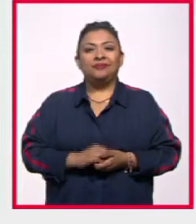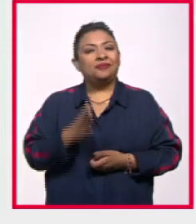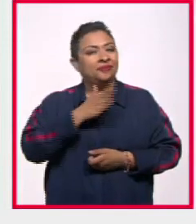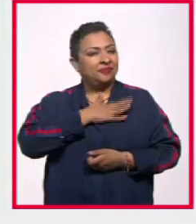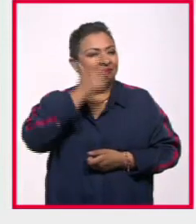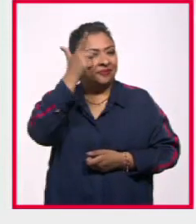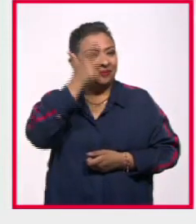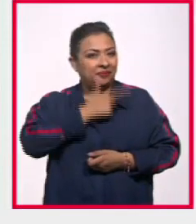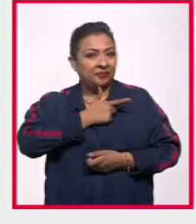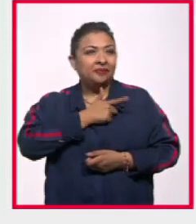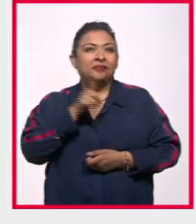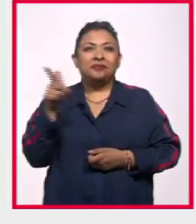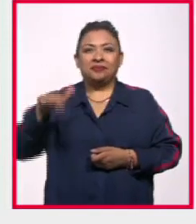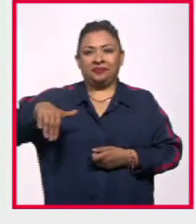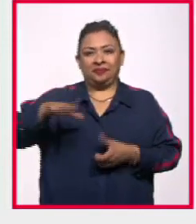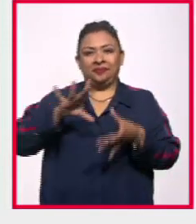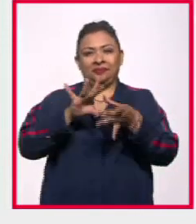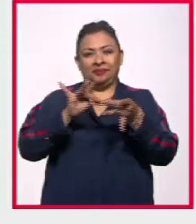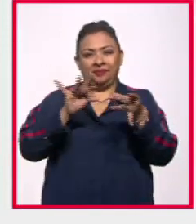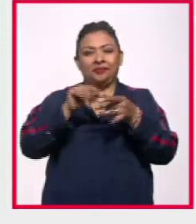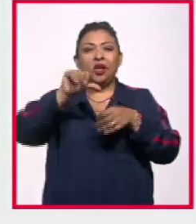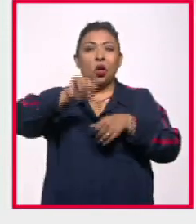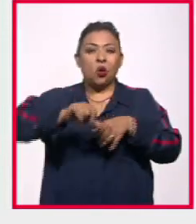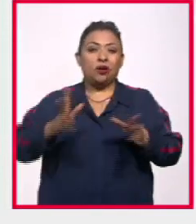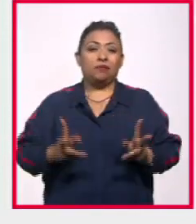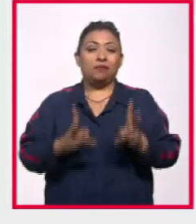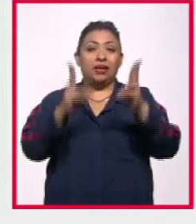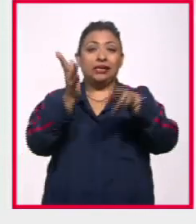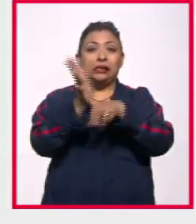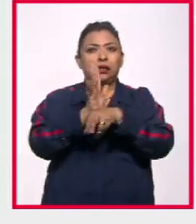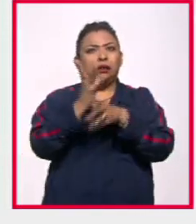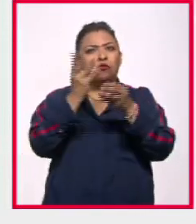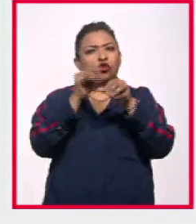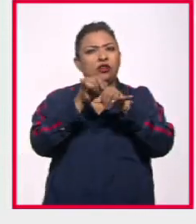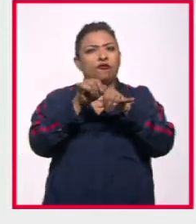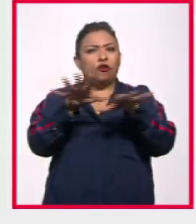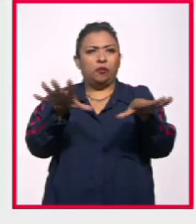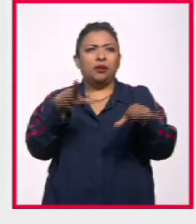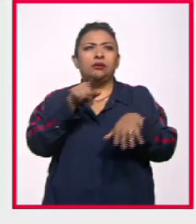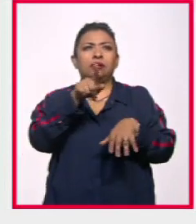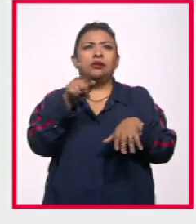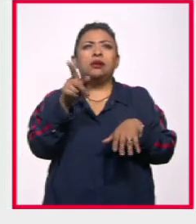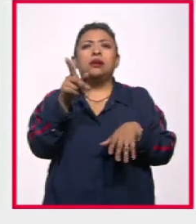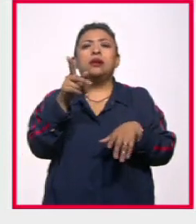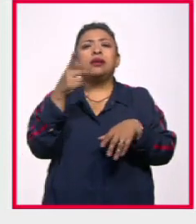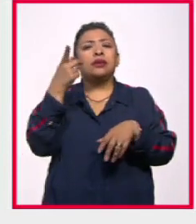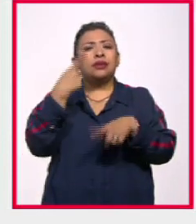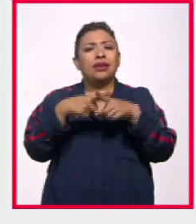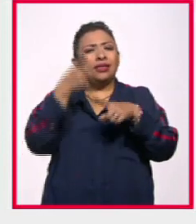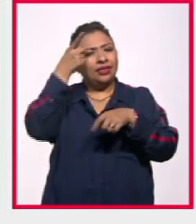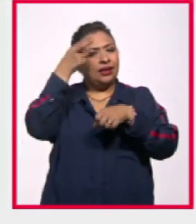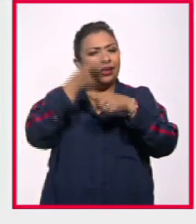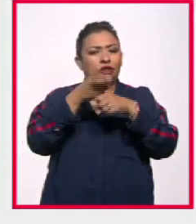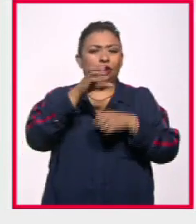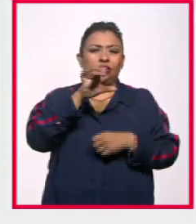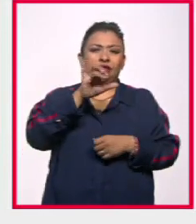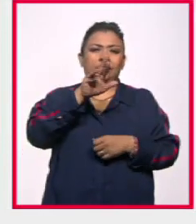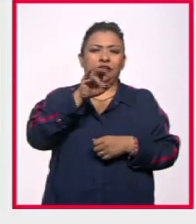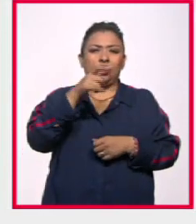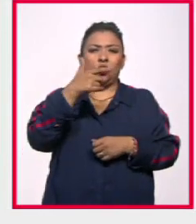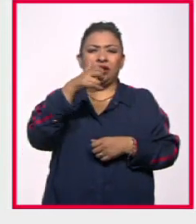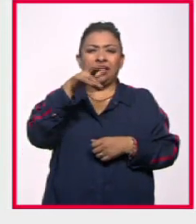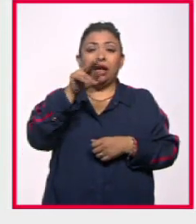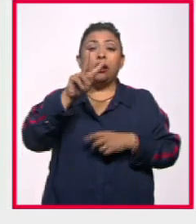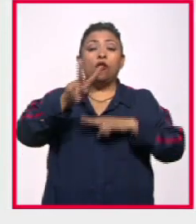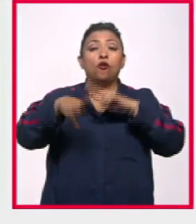Muy buenas noches. Bueno, pues ya, como ya lo decían, hoy es jueves de cine y hay mucho de qué hablar, por supuesto, de la presencia del director Ciro Guerra, que estuvo en el Festival